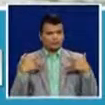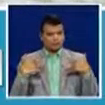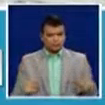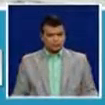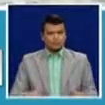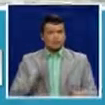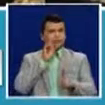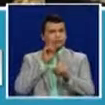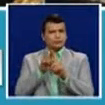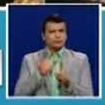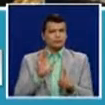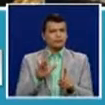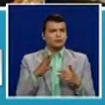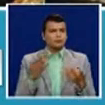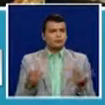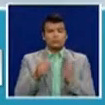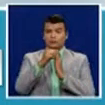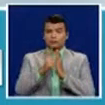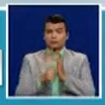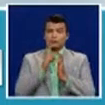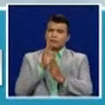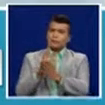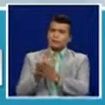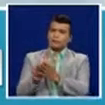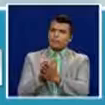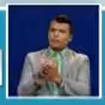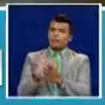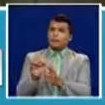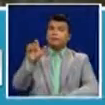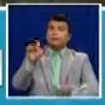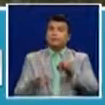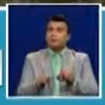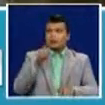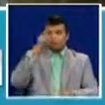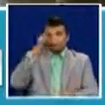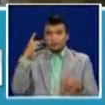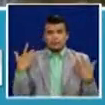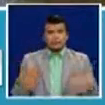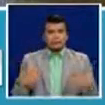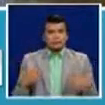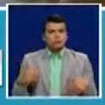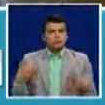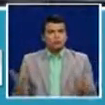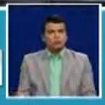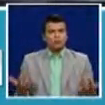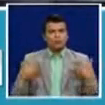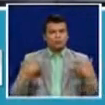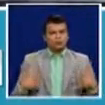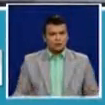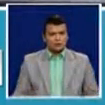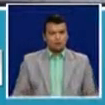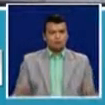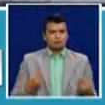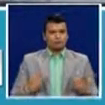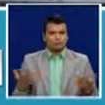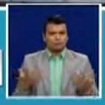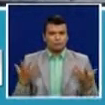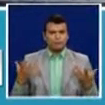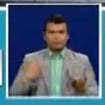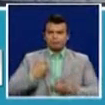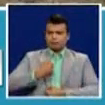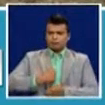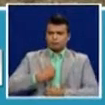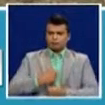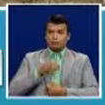estamos buscando dentro del programa es contar esas experiencias de gente que se preocupa por generar salud, por generar vida a través de su trabajo